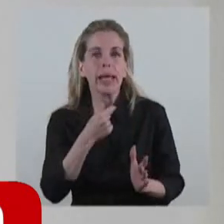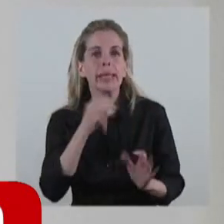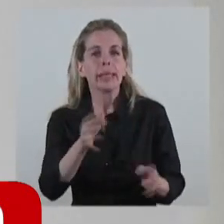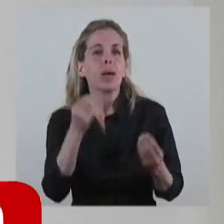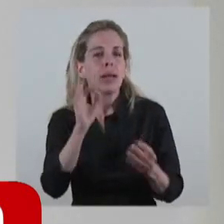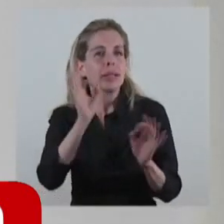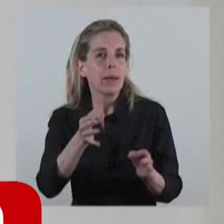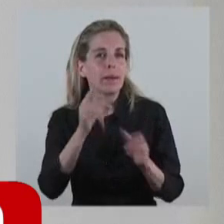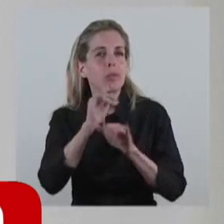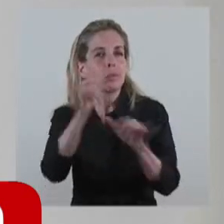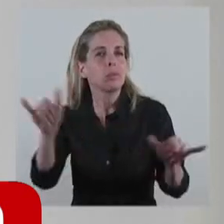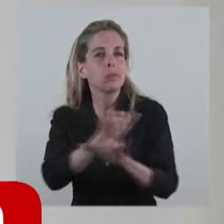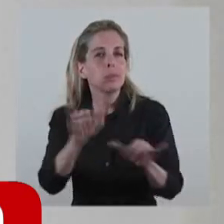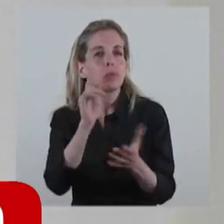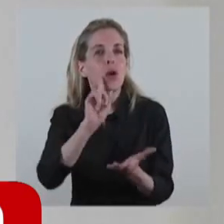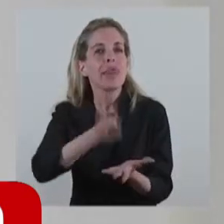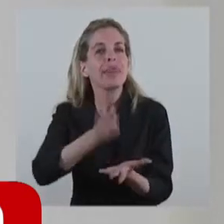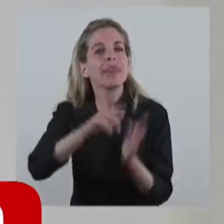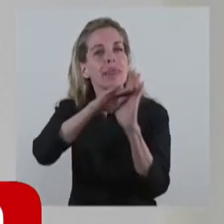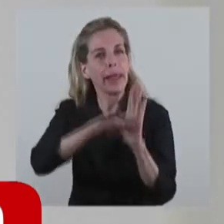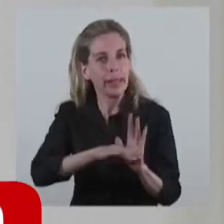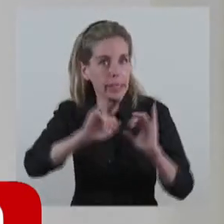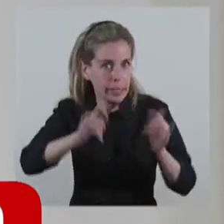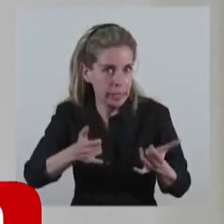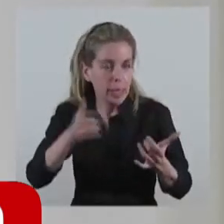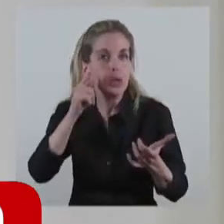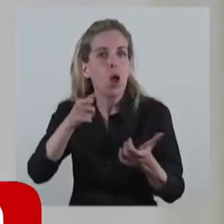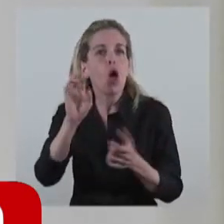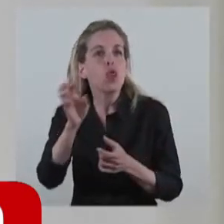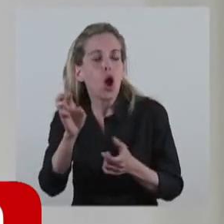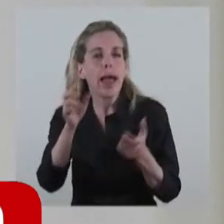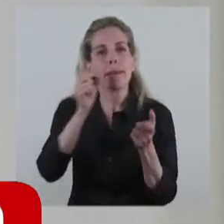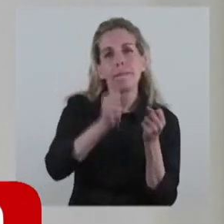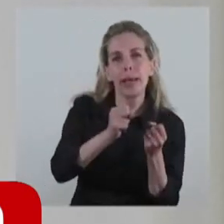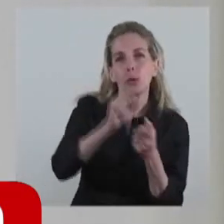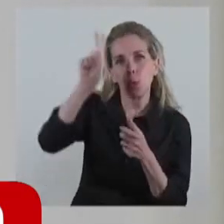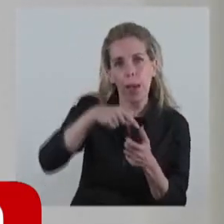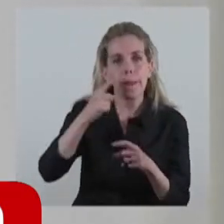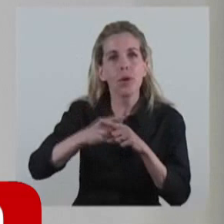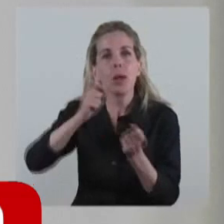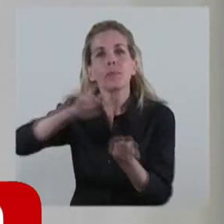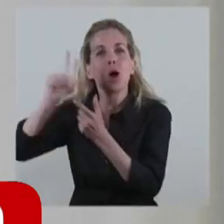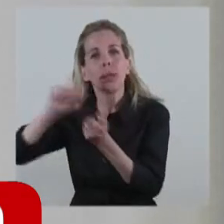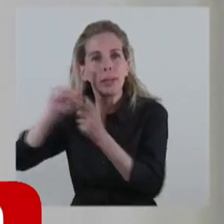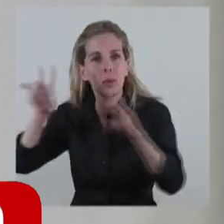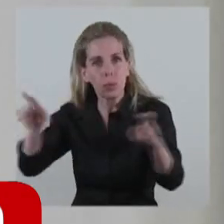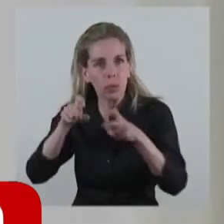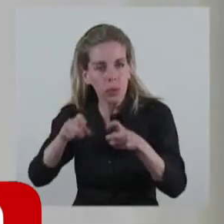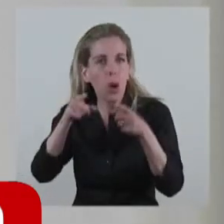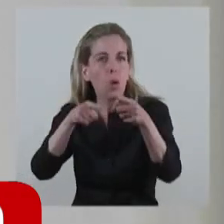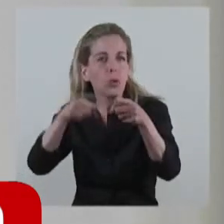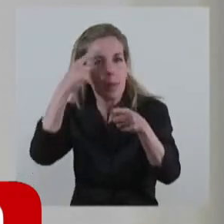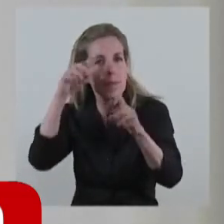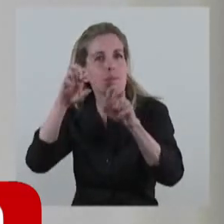las medidas se generen y las divisas por exportación se produzcan, ¿cuáles son las proyecciones y en qué plazos